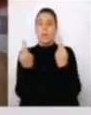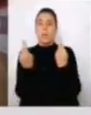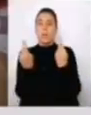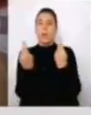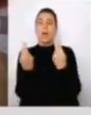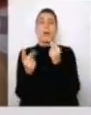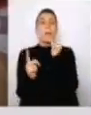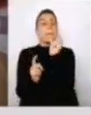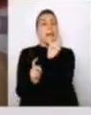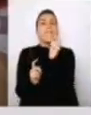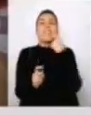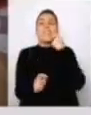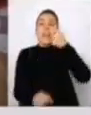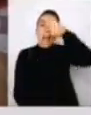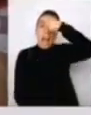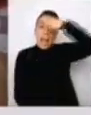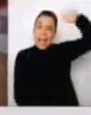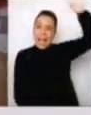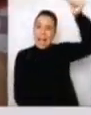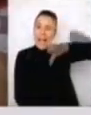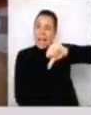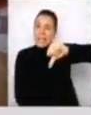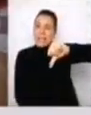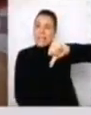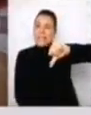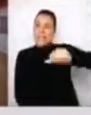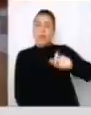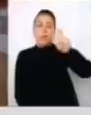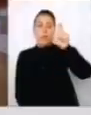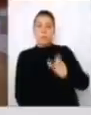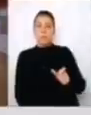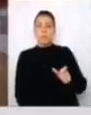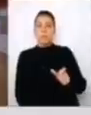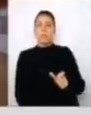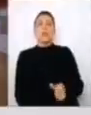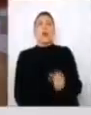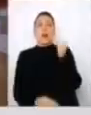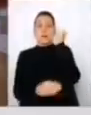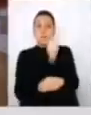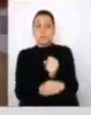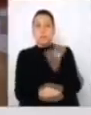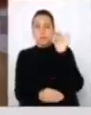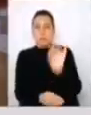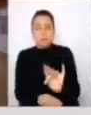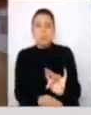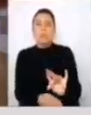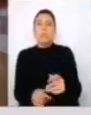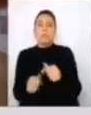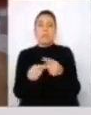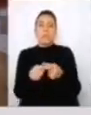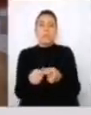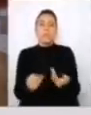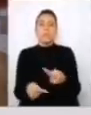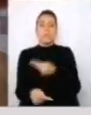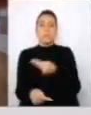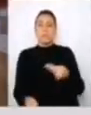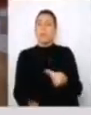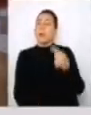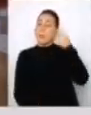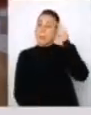castigo al criminal no solamente de resocialización de castigo para que aquel que comete un delito